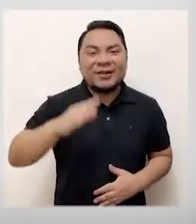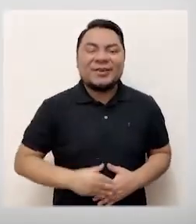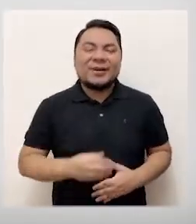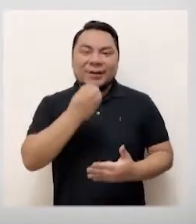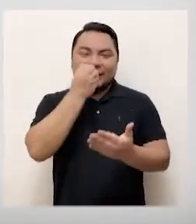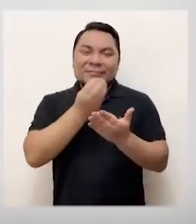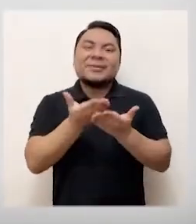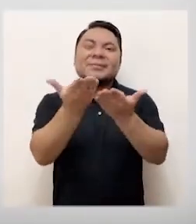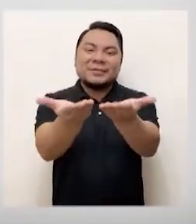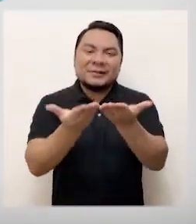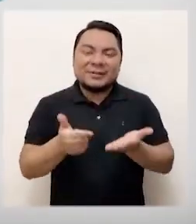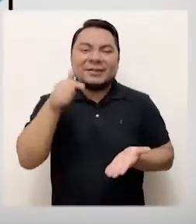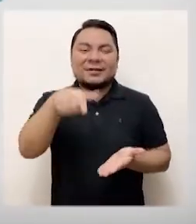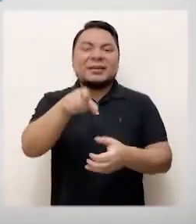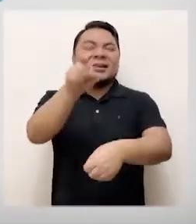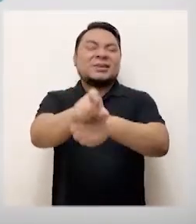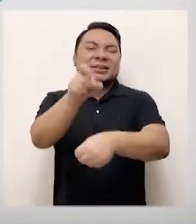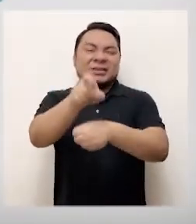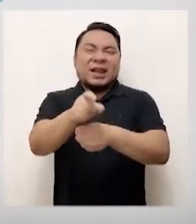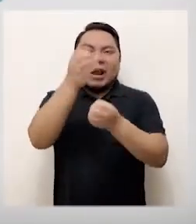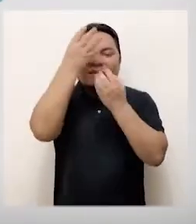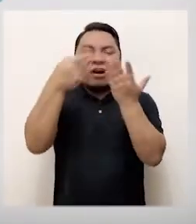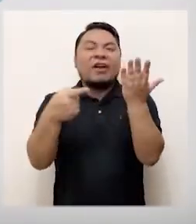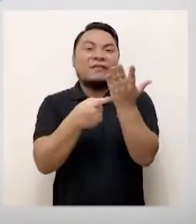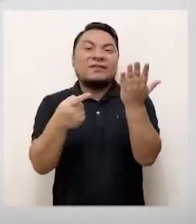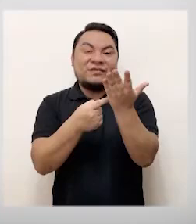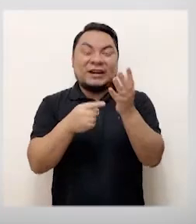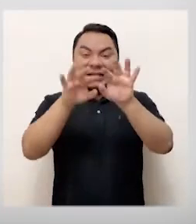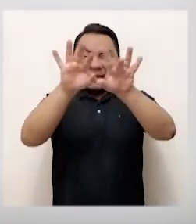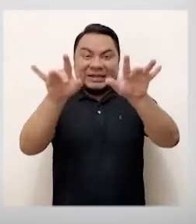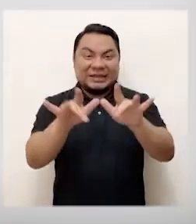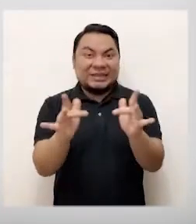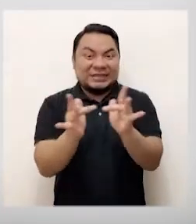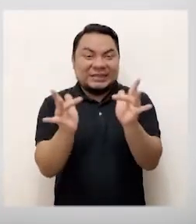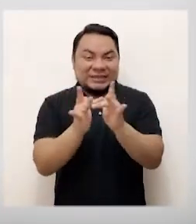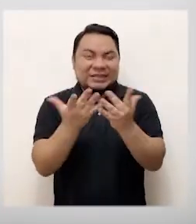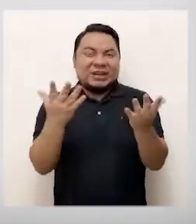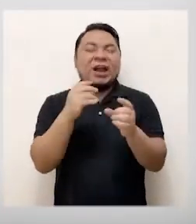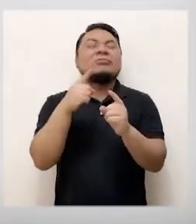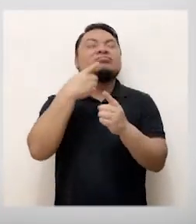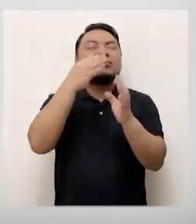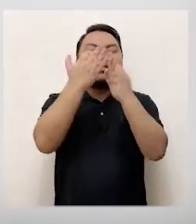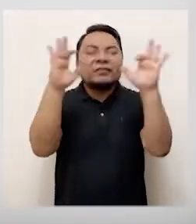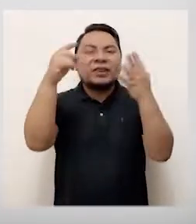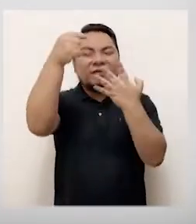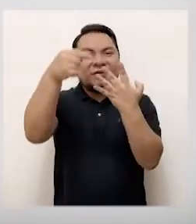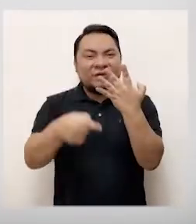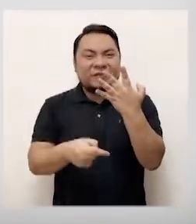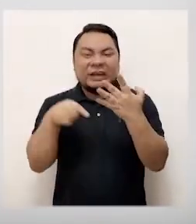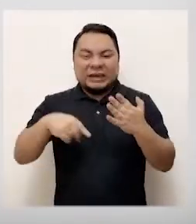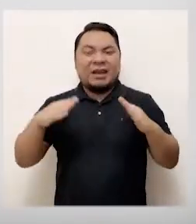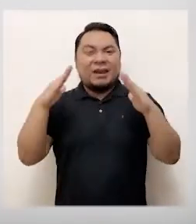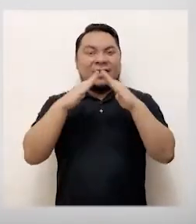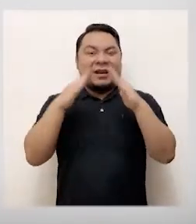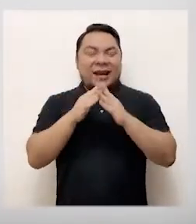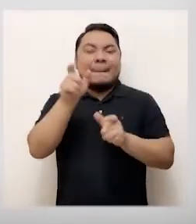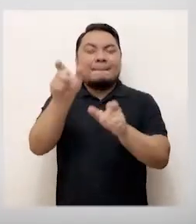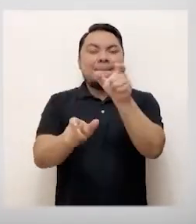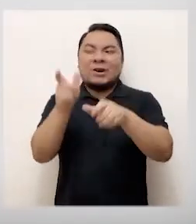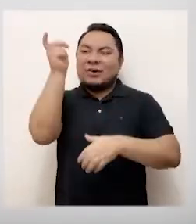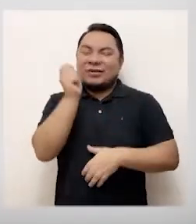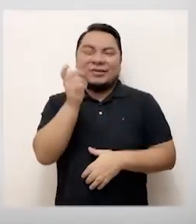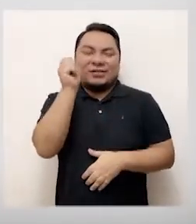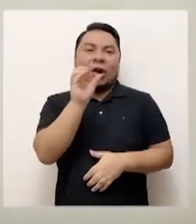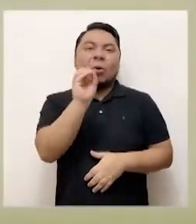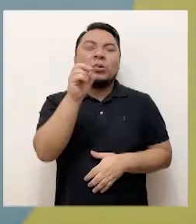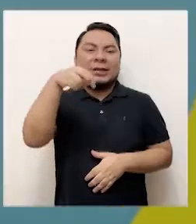Hola, bienvenidas y bienvenidos a nuestro tutorial de informática, internet y redes sociales del programa Casa del Pensionista de la